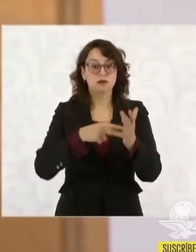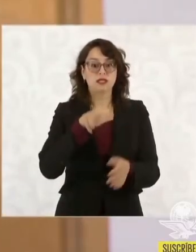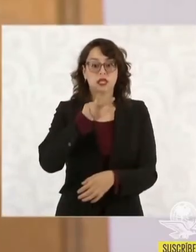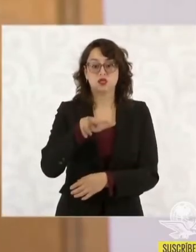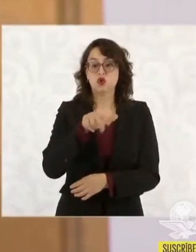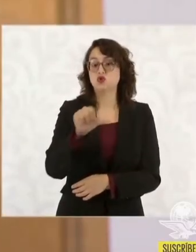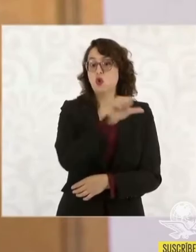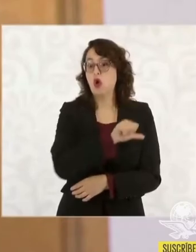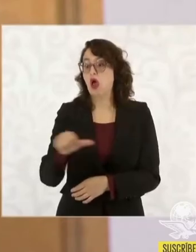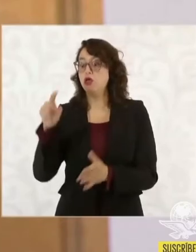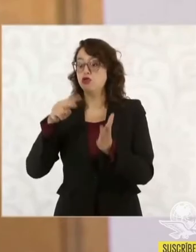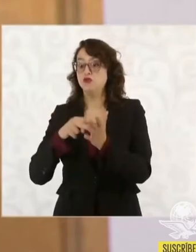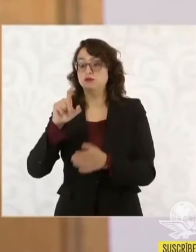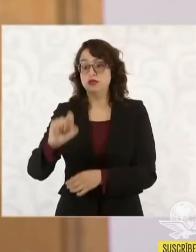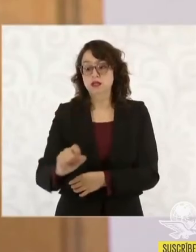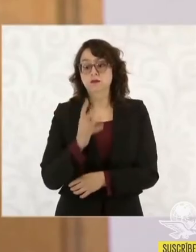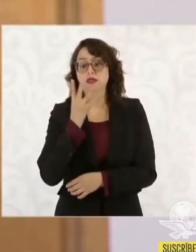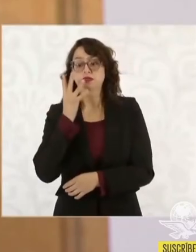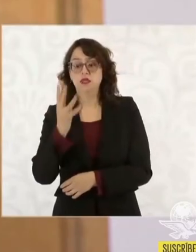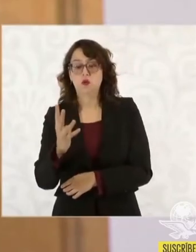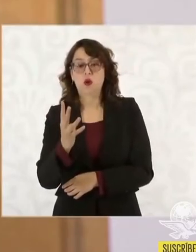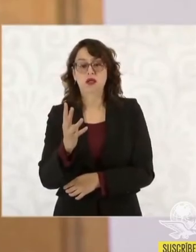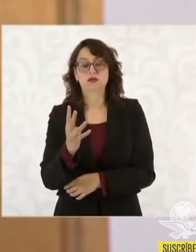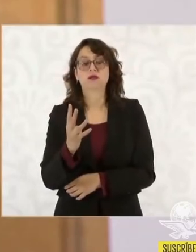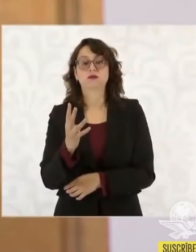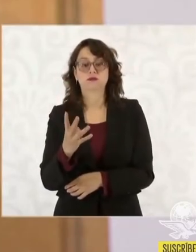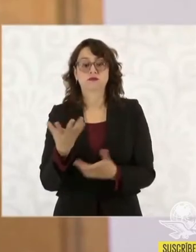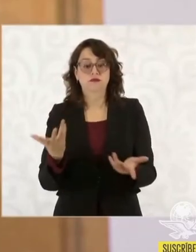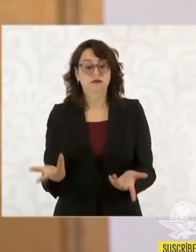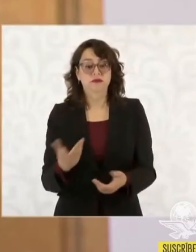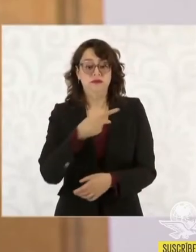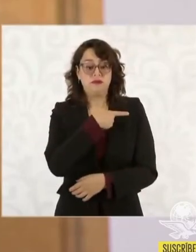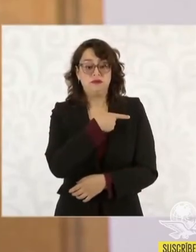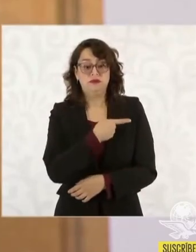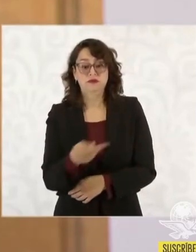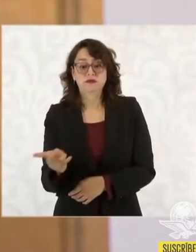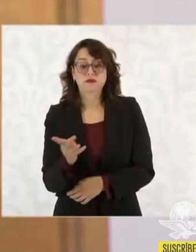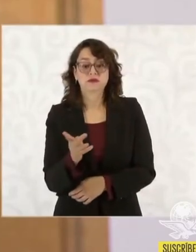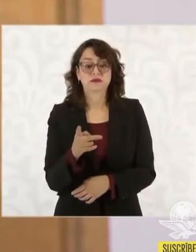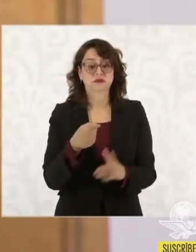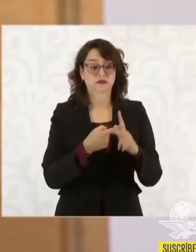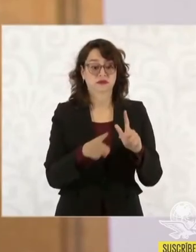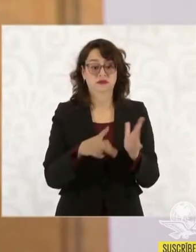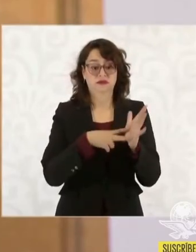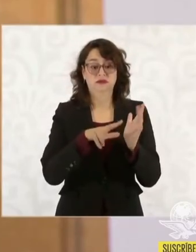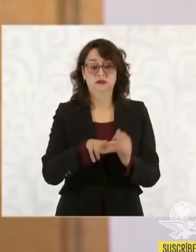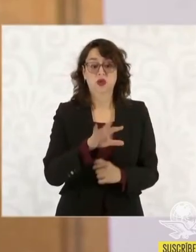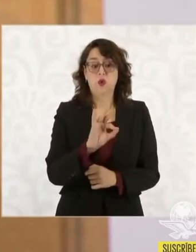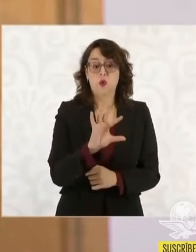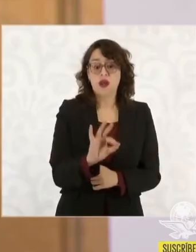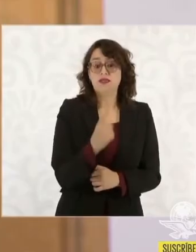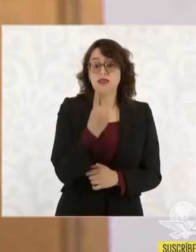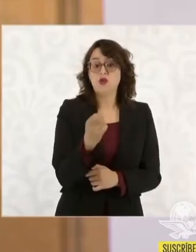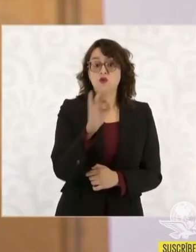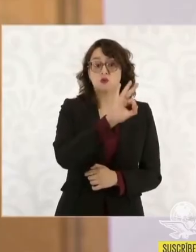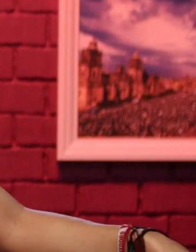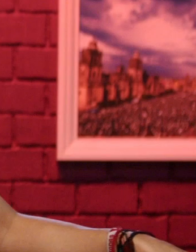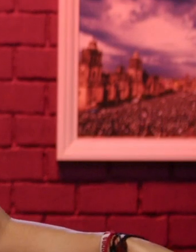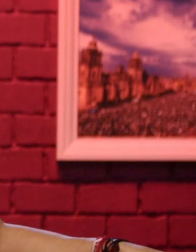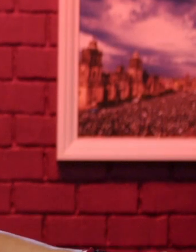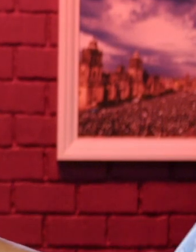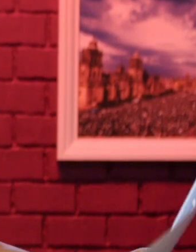de la cuarta transformación y cuáles han sido esos avances concretos que hoy tienen ni más ni menos a